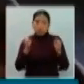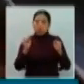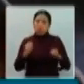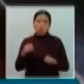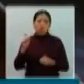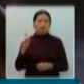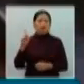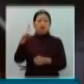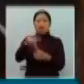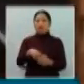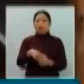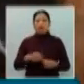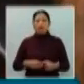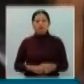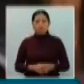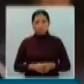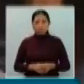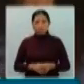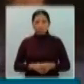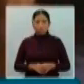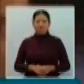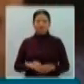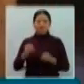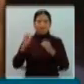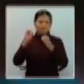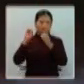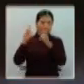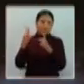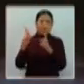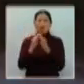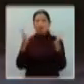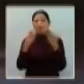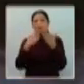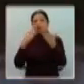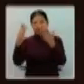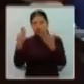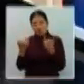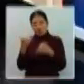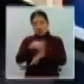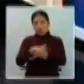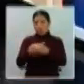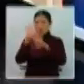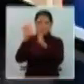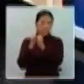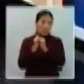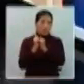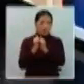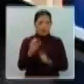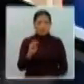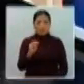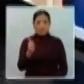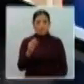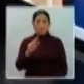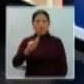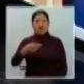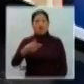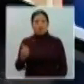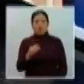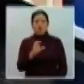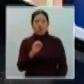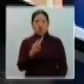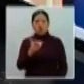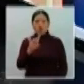participar. Marta Oviedo, muchísimas gracias por habernos acompañado esta noche en Primer Plano, por brindar tanta información a la